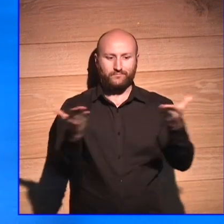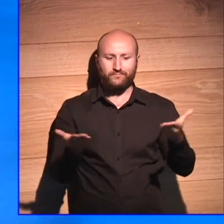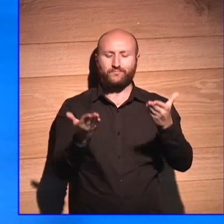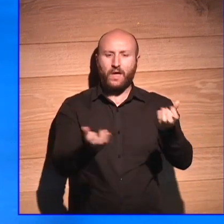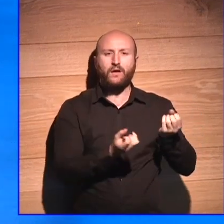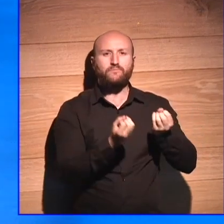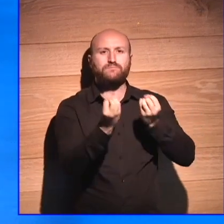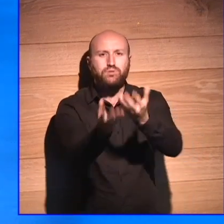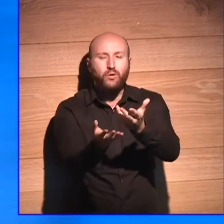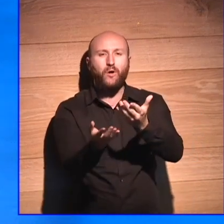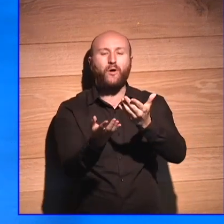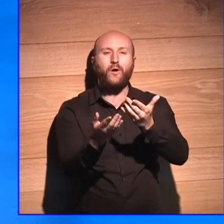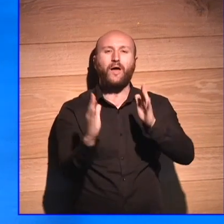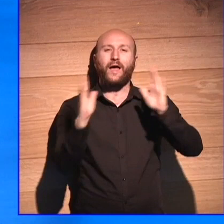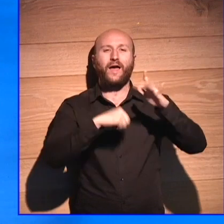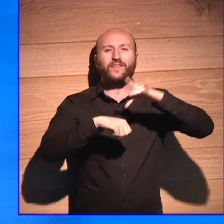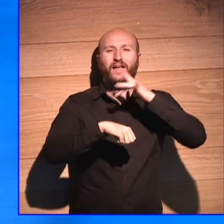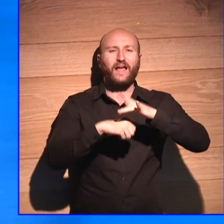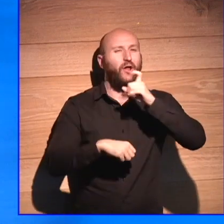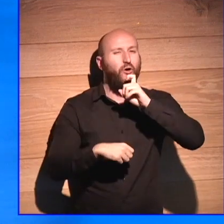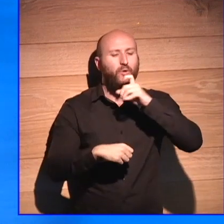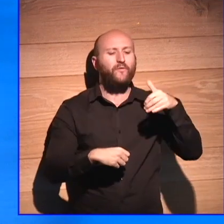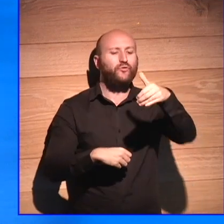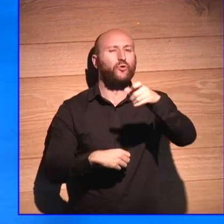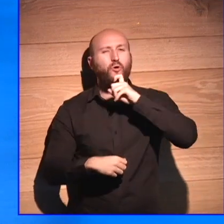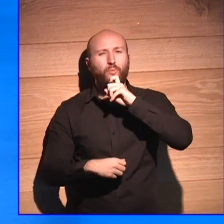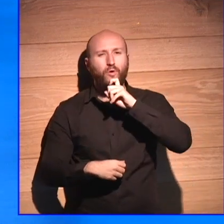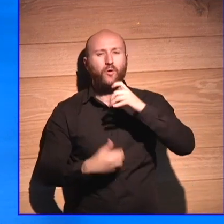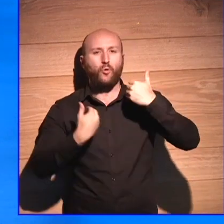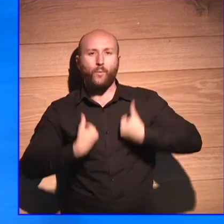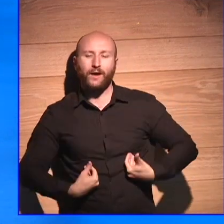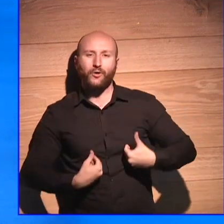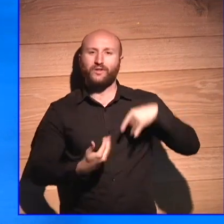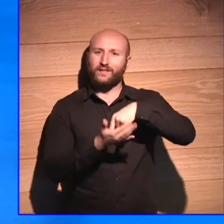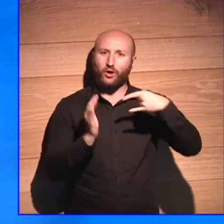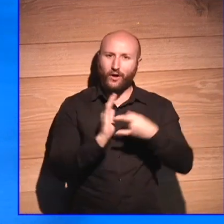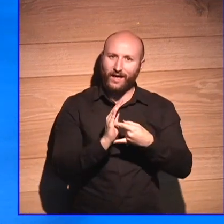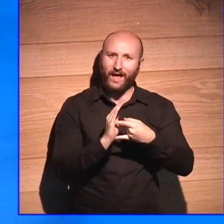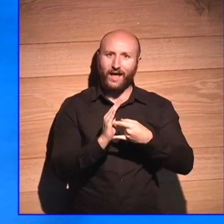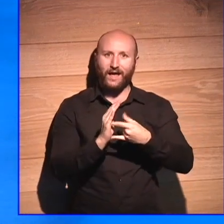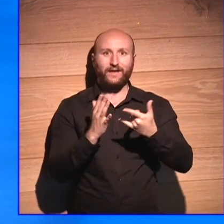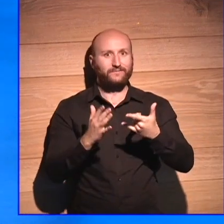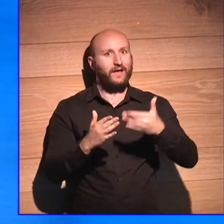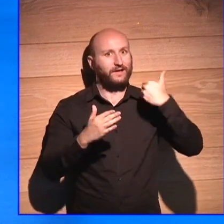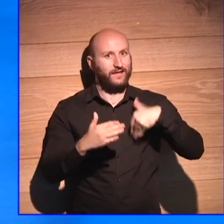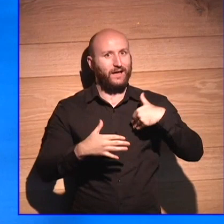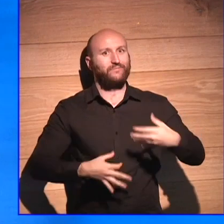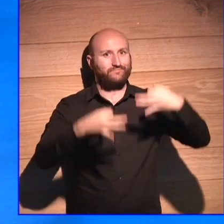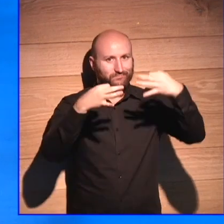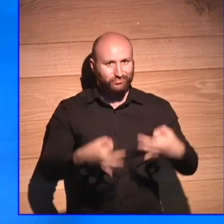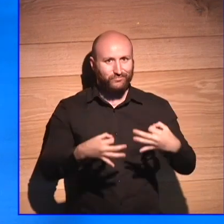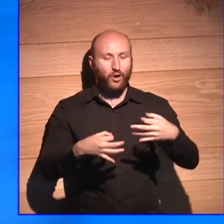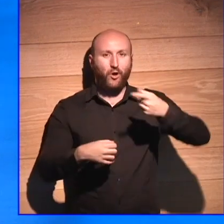través en esta nueva era digital y qué es lo que nos viene, y cómo el ser humano y la tecnología cada vez es una fusión que hoy yo creo que podremos